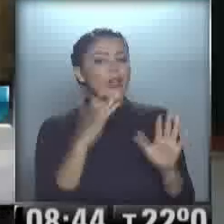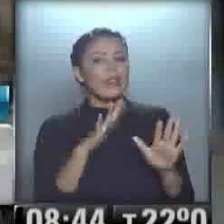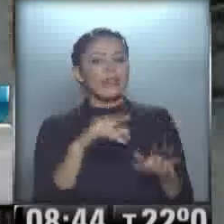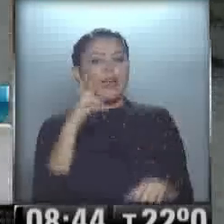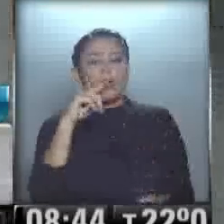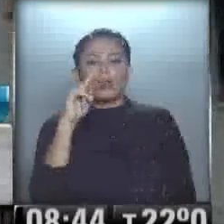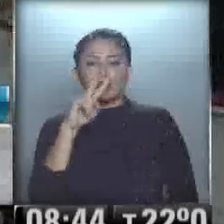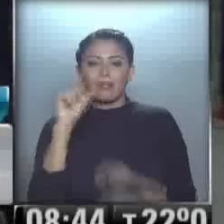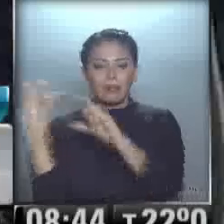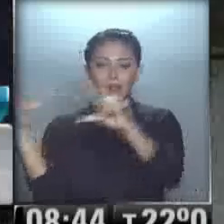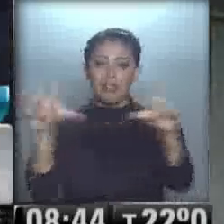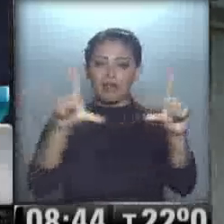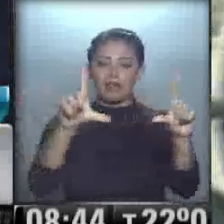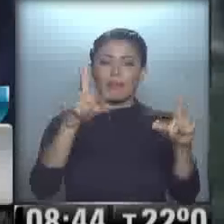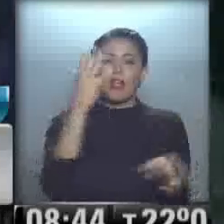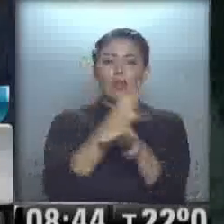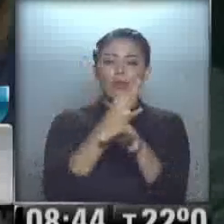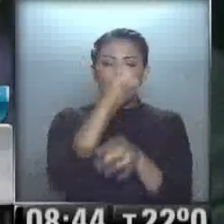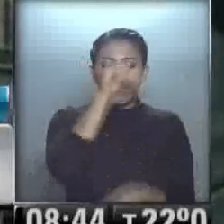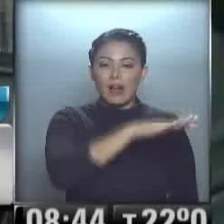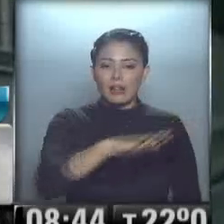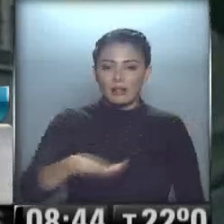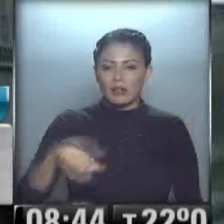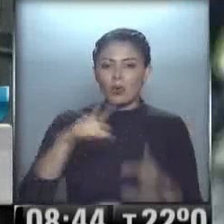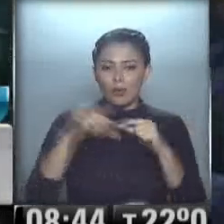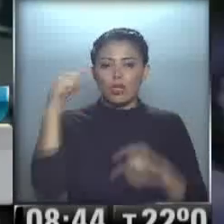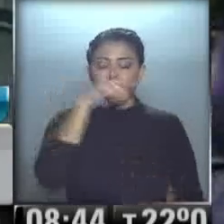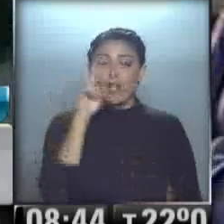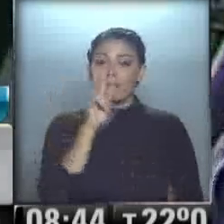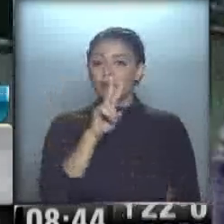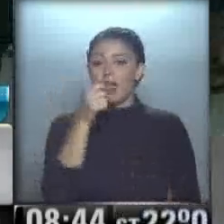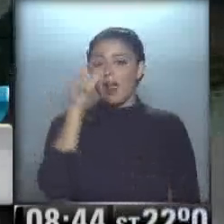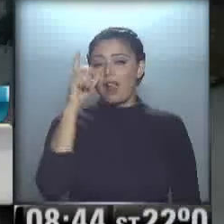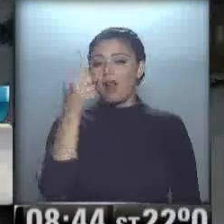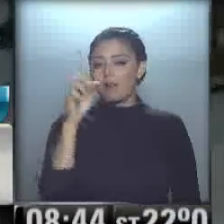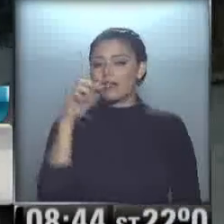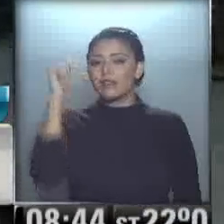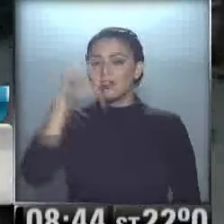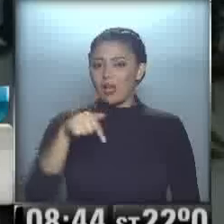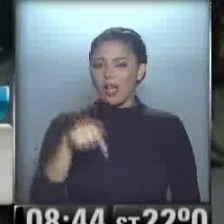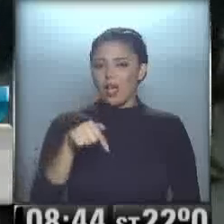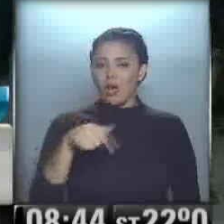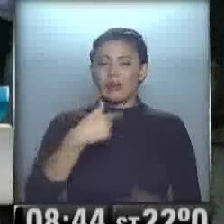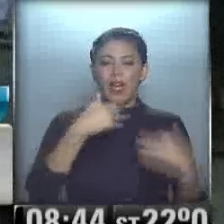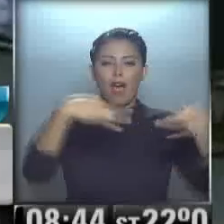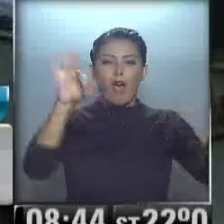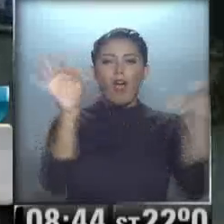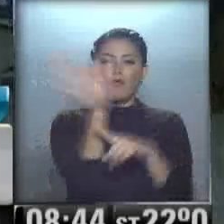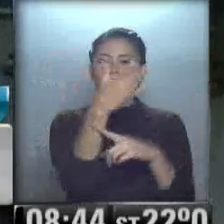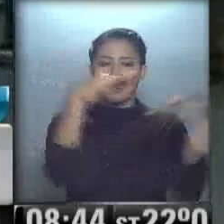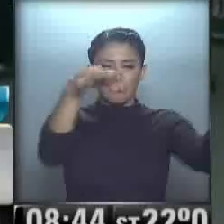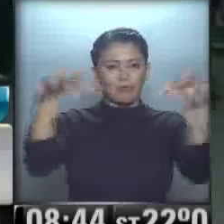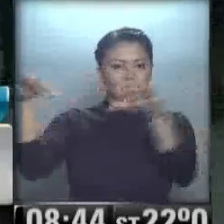imagen de la escuela del jardín de infantes número s fíjense ustedes Alejandro y Patricia comoo está totalmente en bander no y con